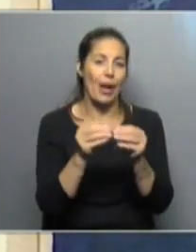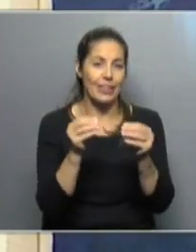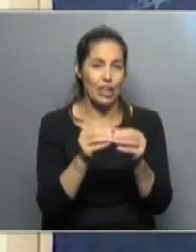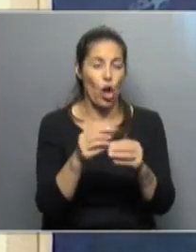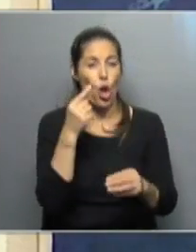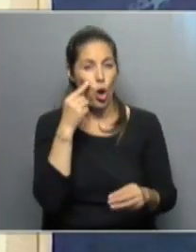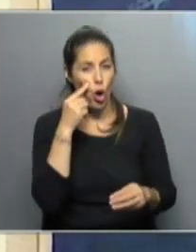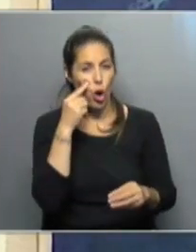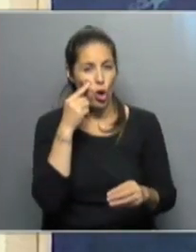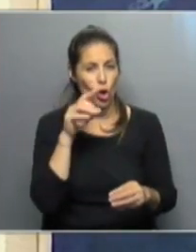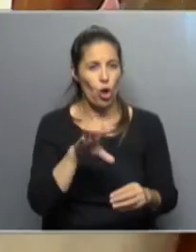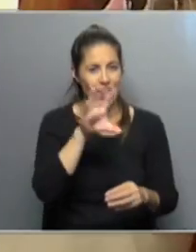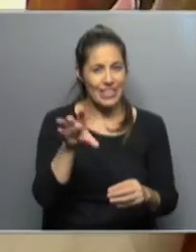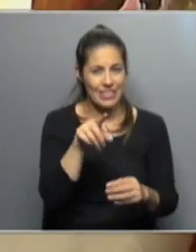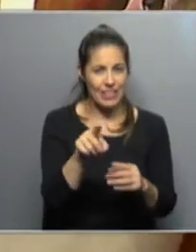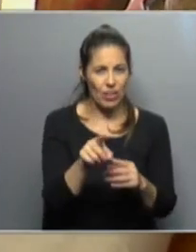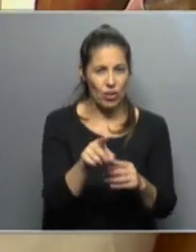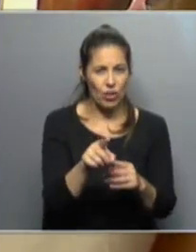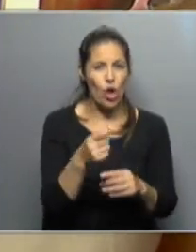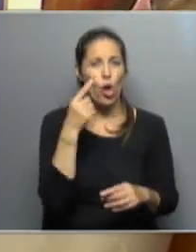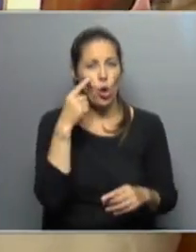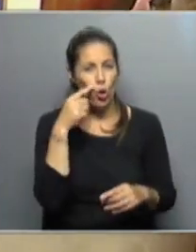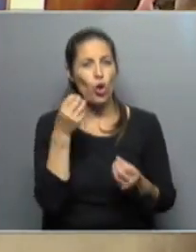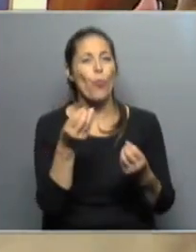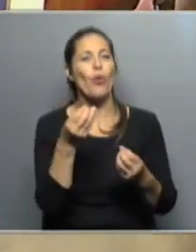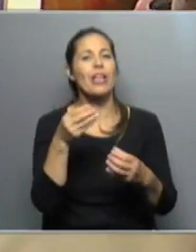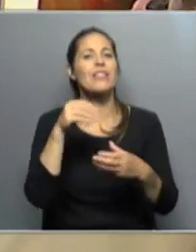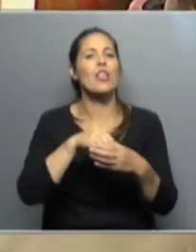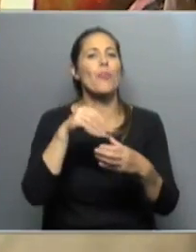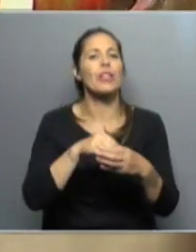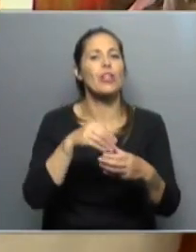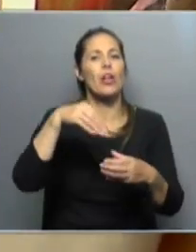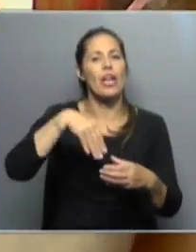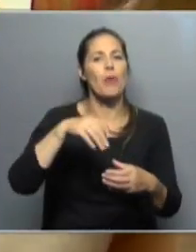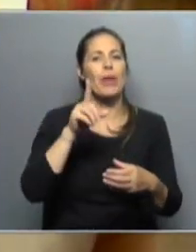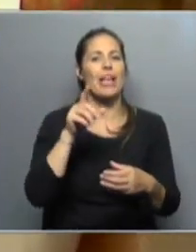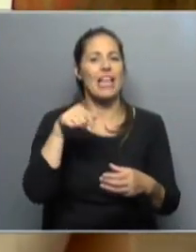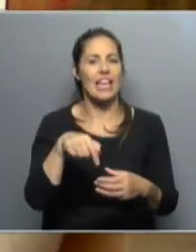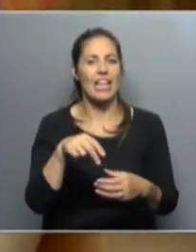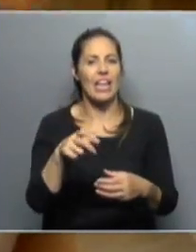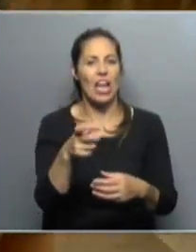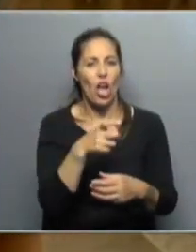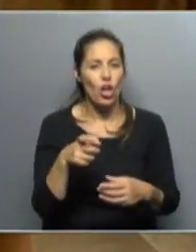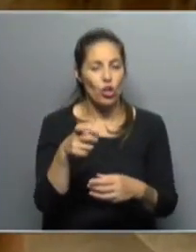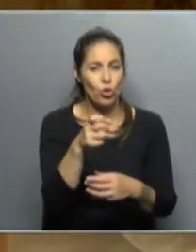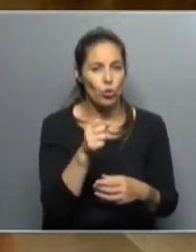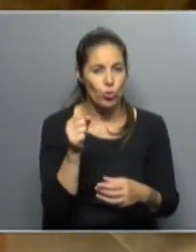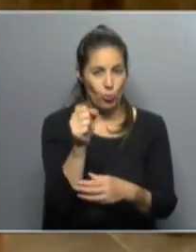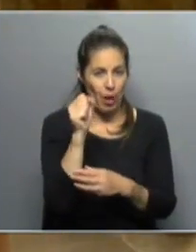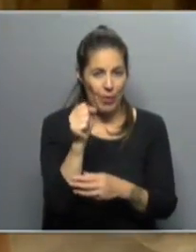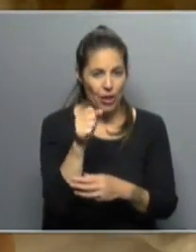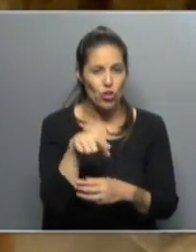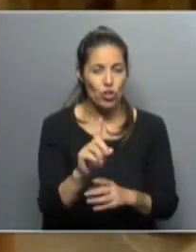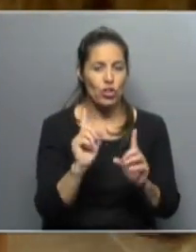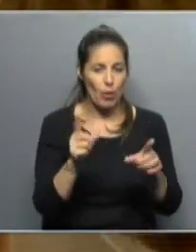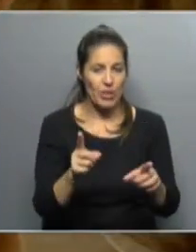FER, del Liceo Yava. Conozco por qué se metió en el MLN Tupamaros. Yo fui Tupamaro. Mejor dicho, me considero